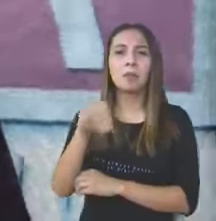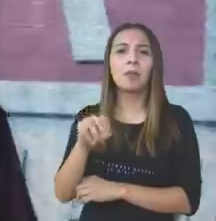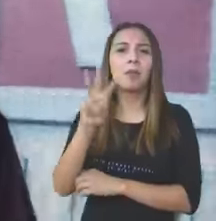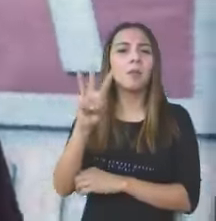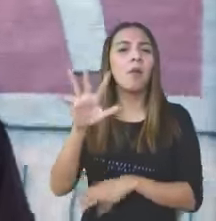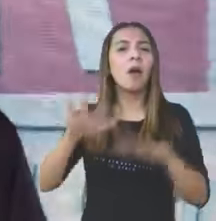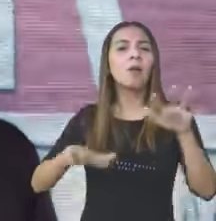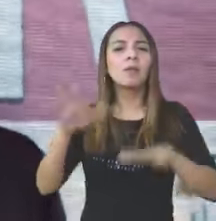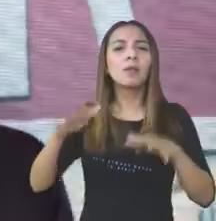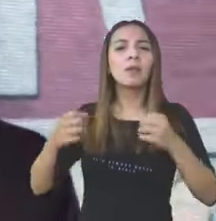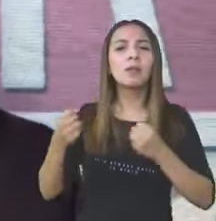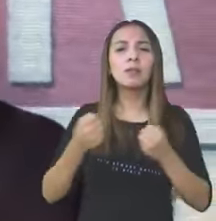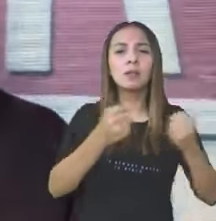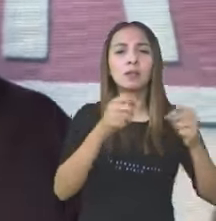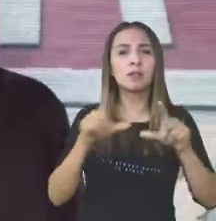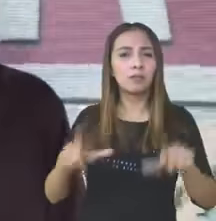ahí.